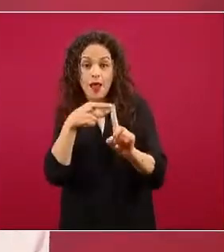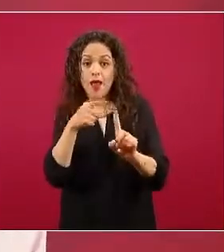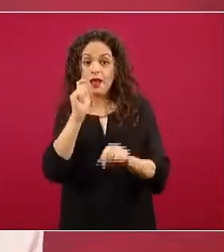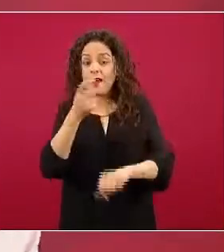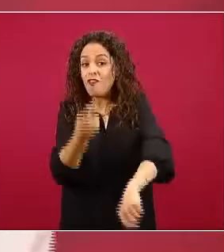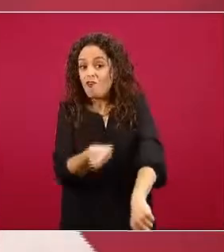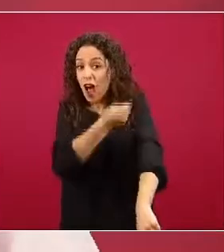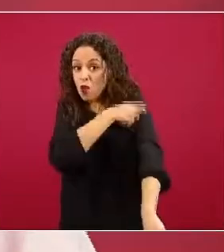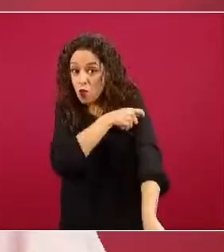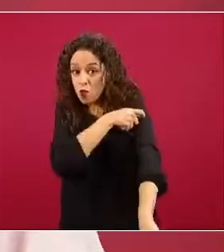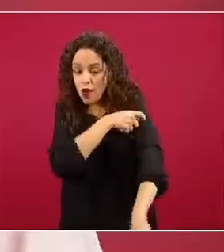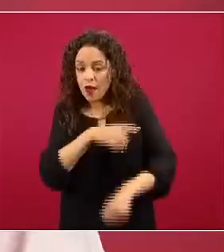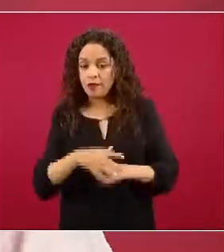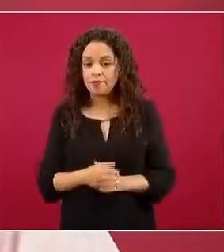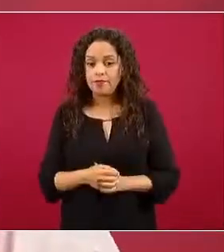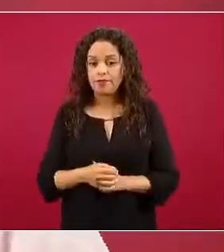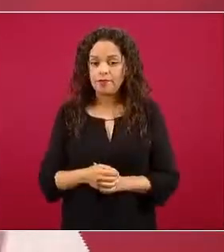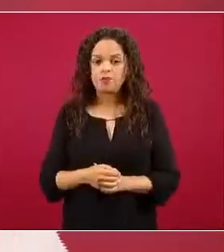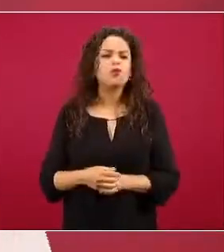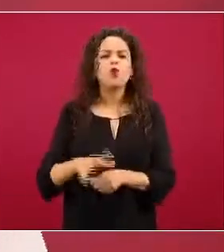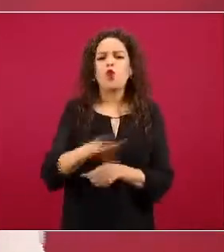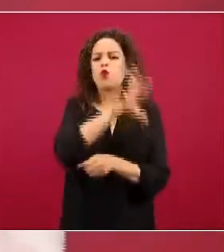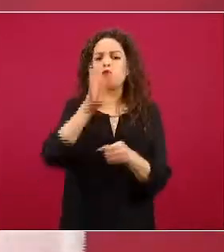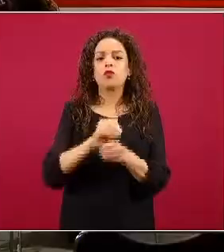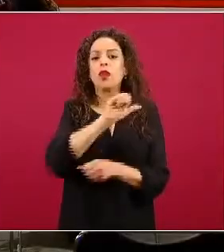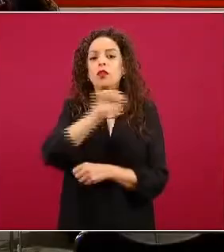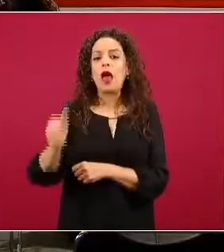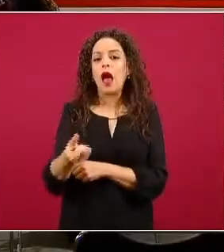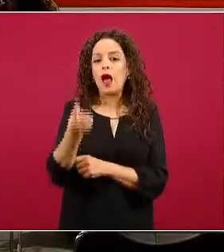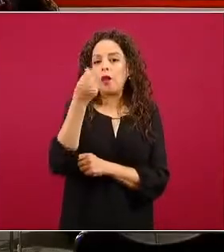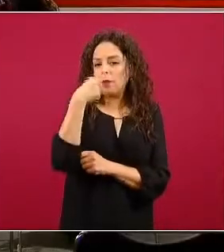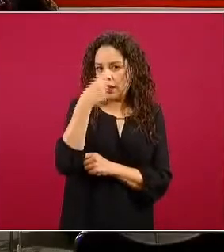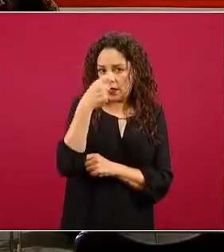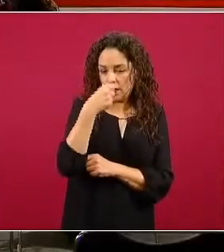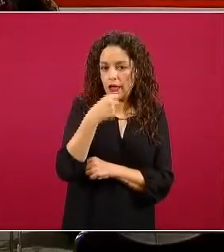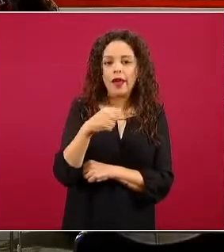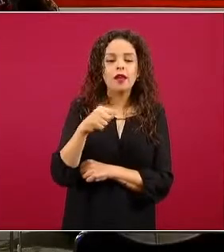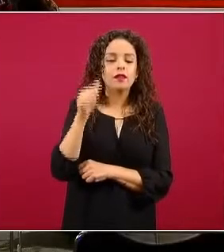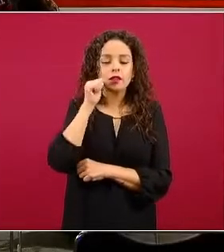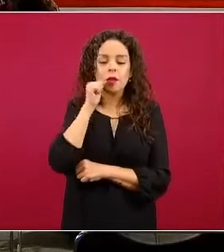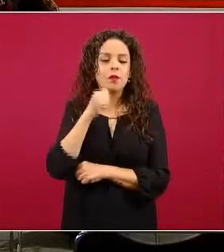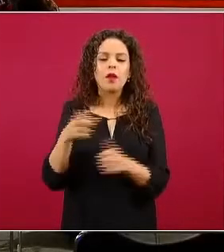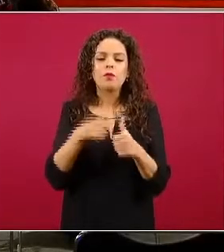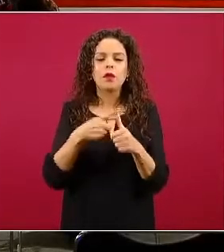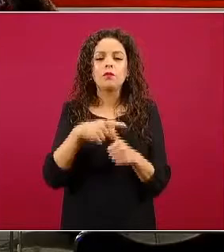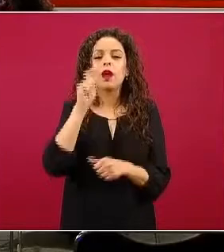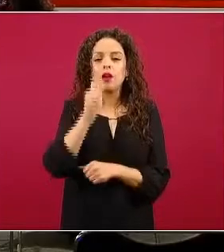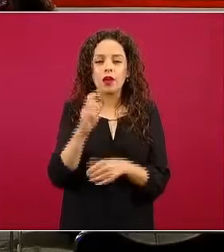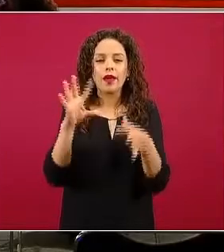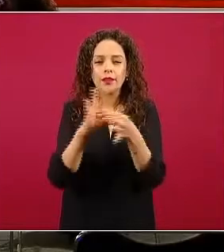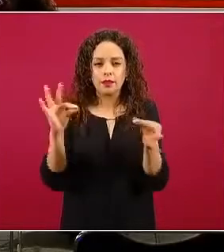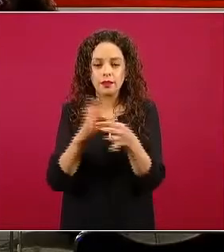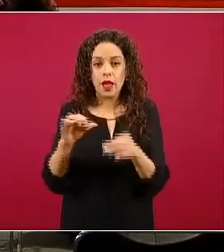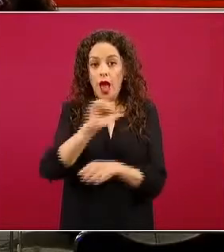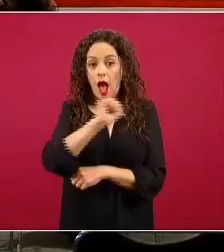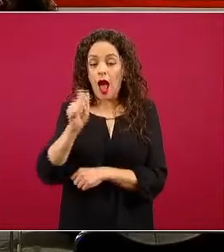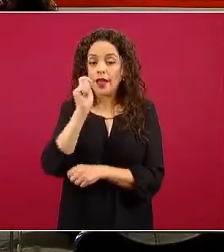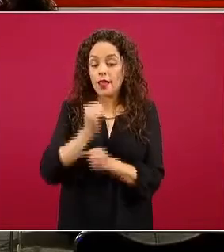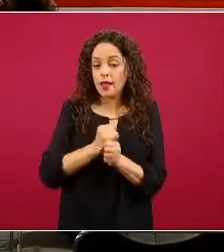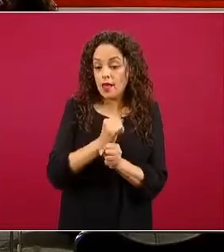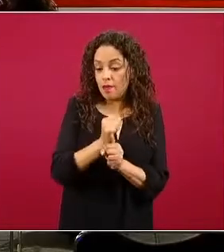general de los fármacos, primero hablemos de la investigación, ¿no? Los ensayos clínicos se hacen